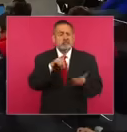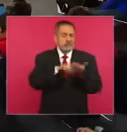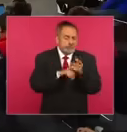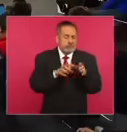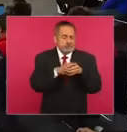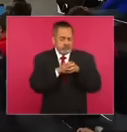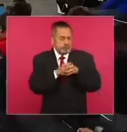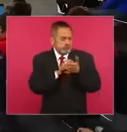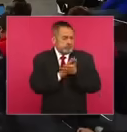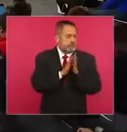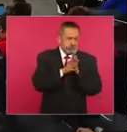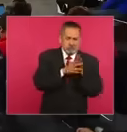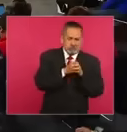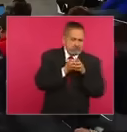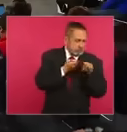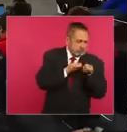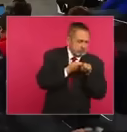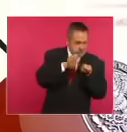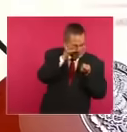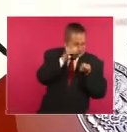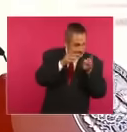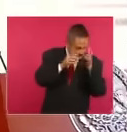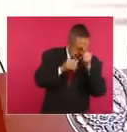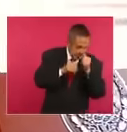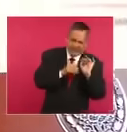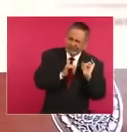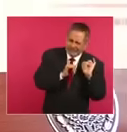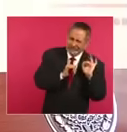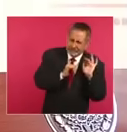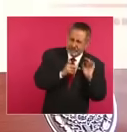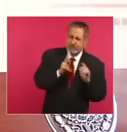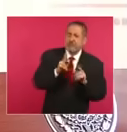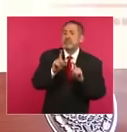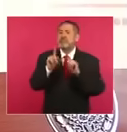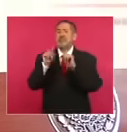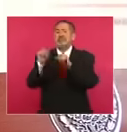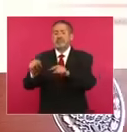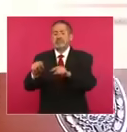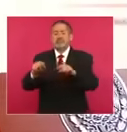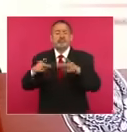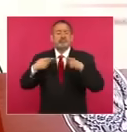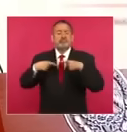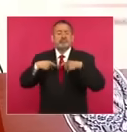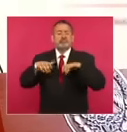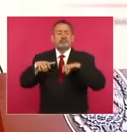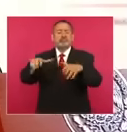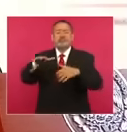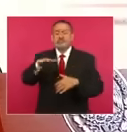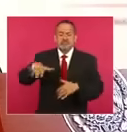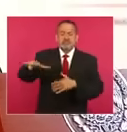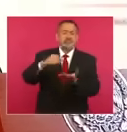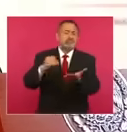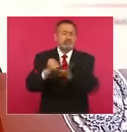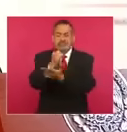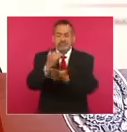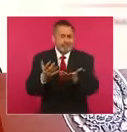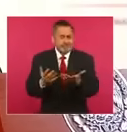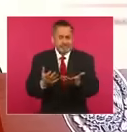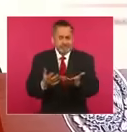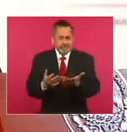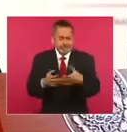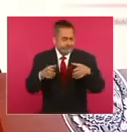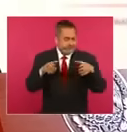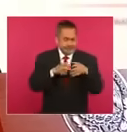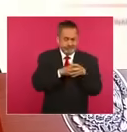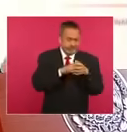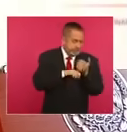¿no?, un acuerdo de grupos, de sectas, pero